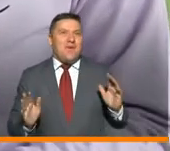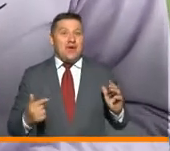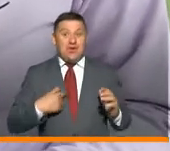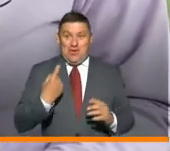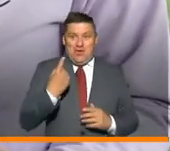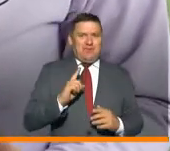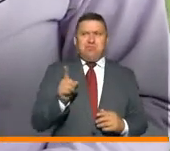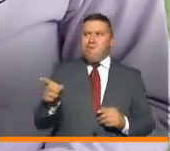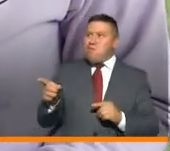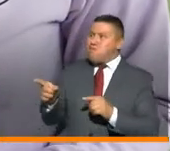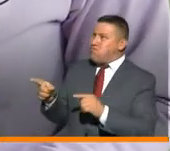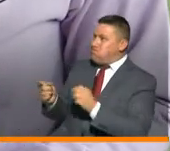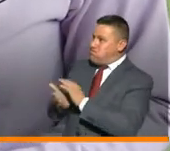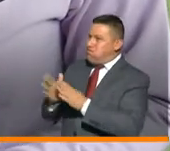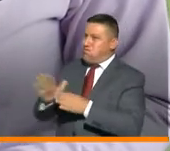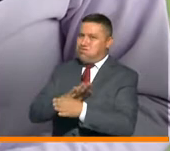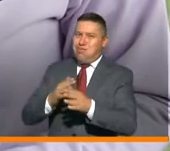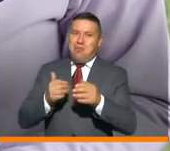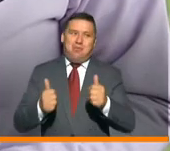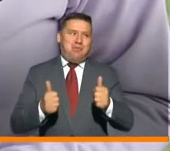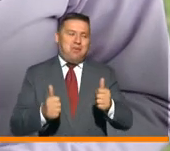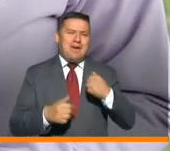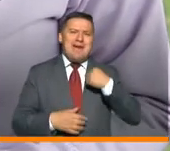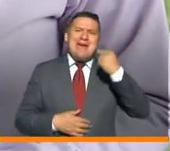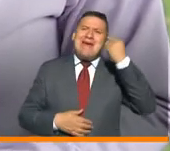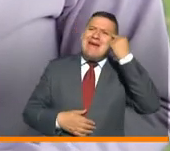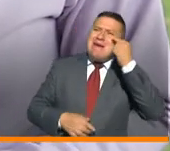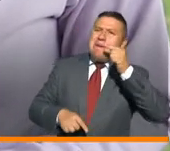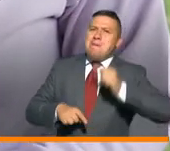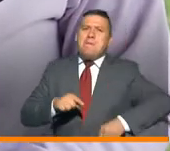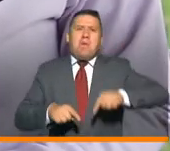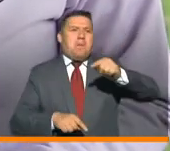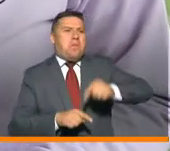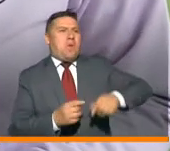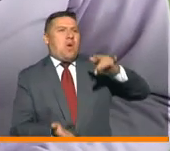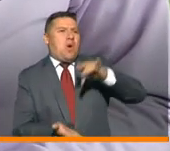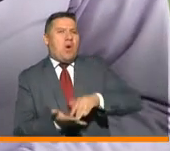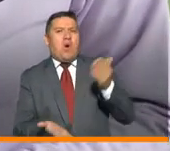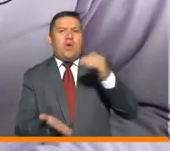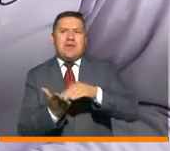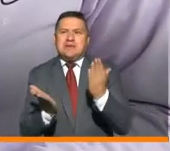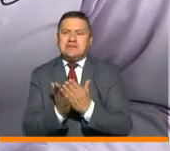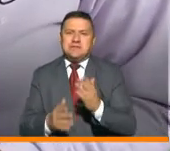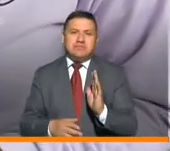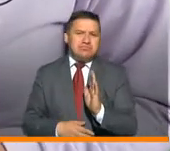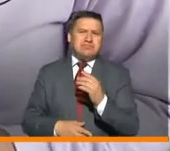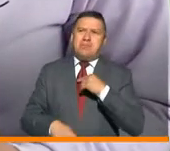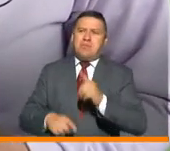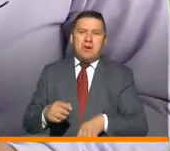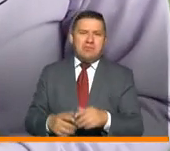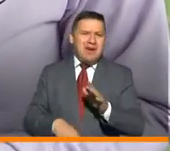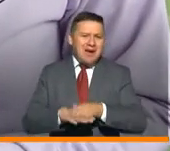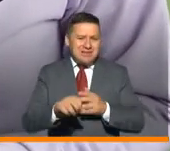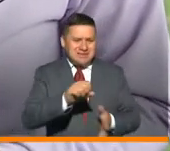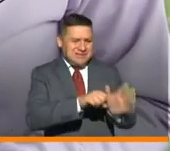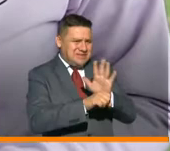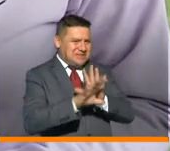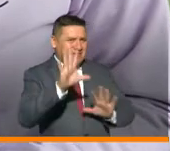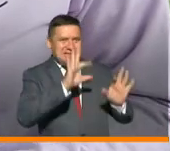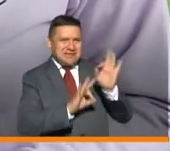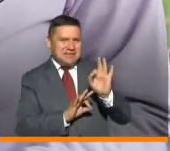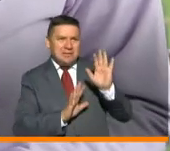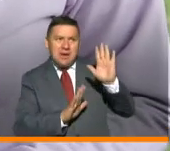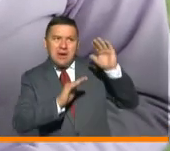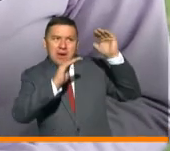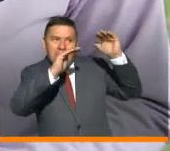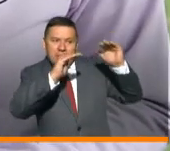yo, sino fuimos varios estudiantes los cuales pues pensábamos en que no podíamos volver a estudiar después de que la pandemia o esto pues bajara un